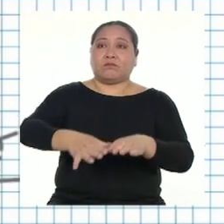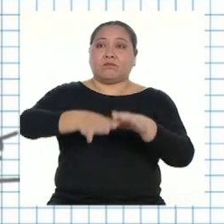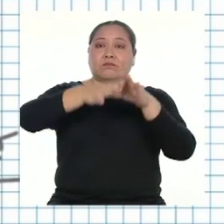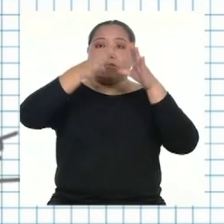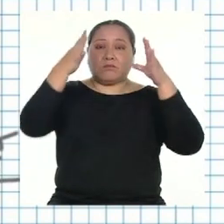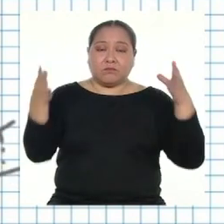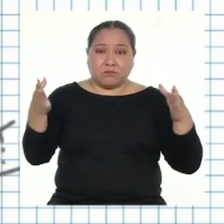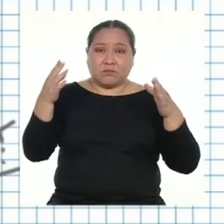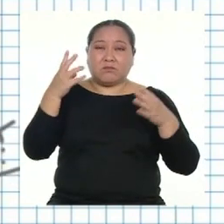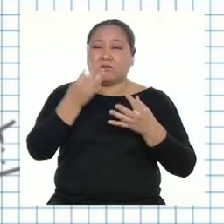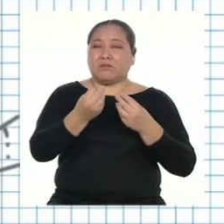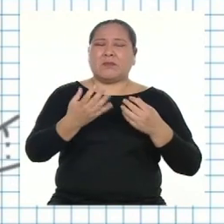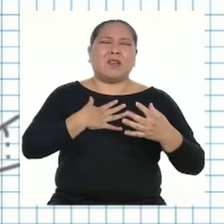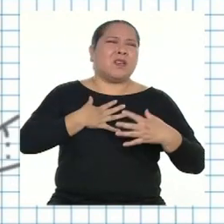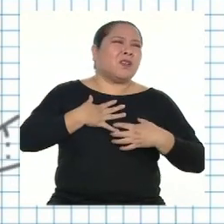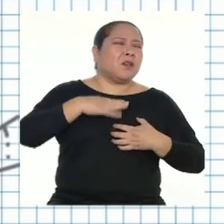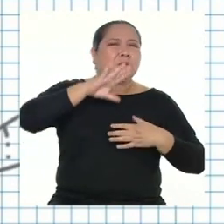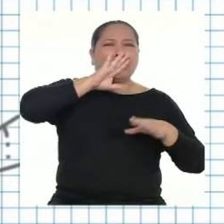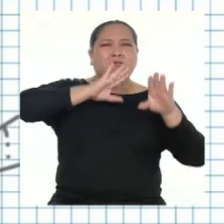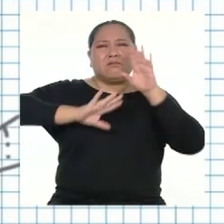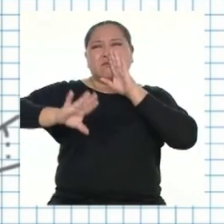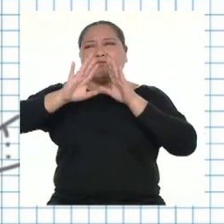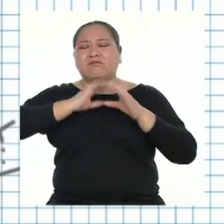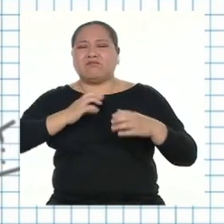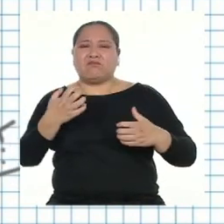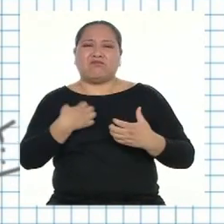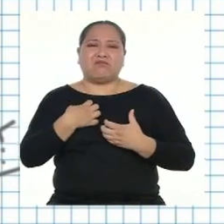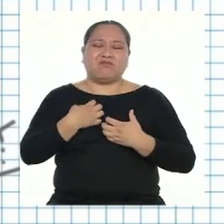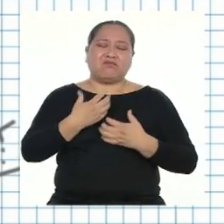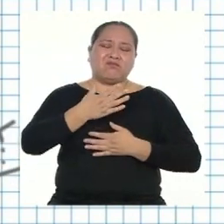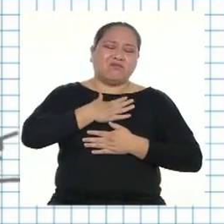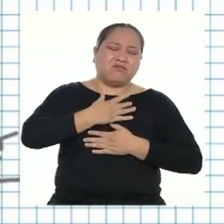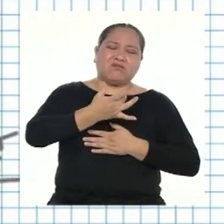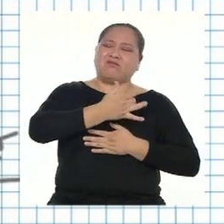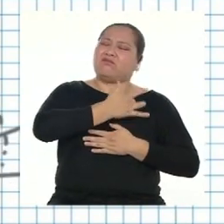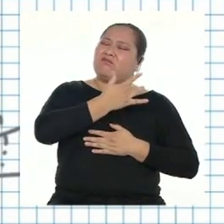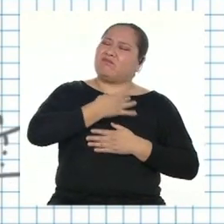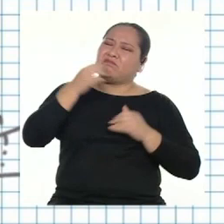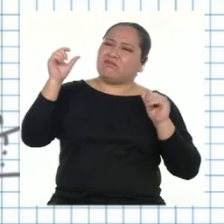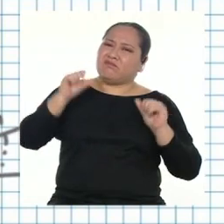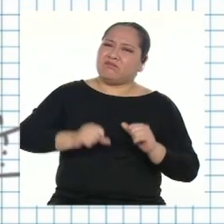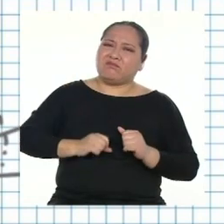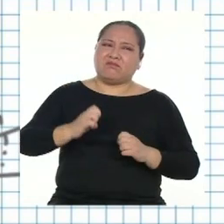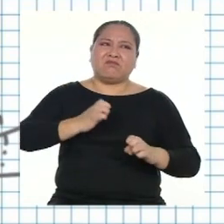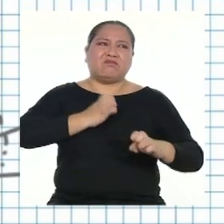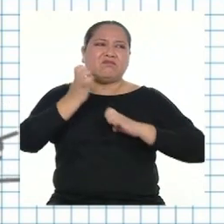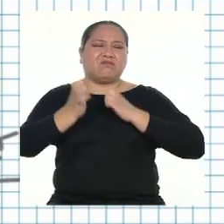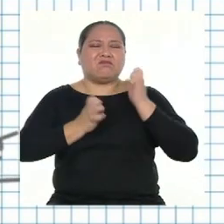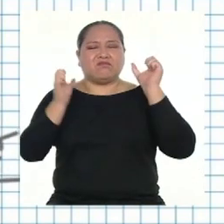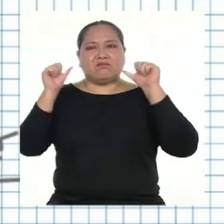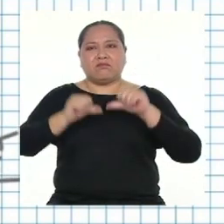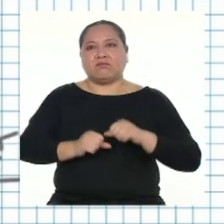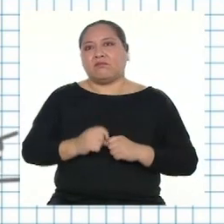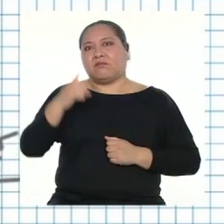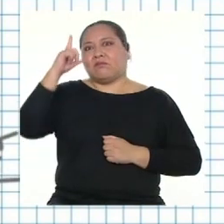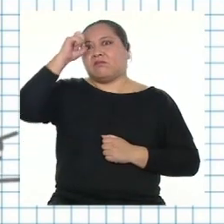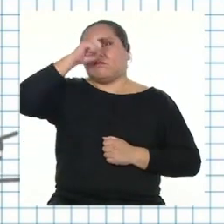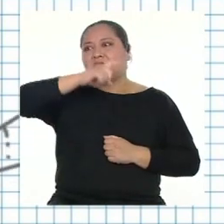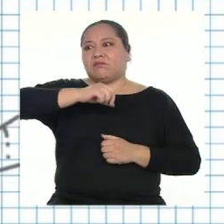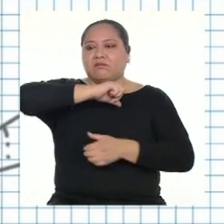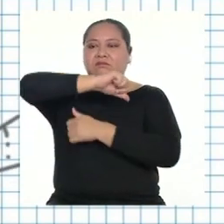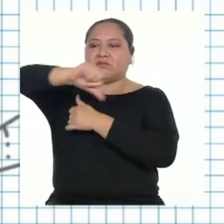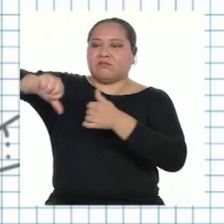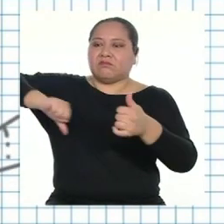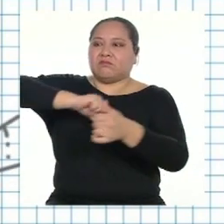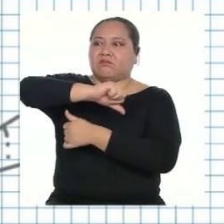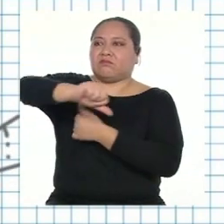los niveles de estrés, malestar físico y emocional, y que sea más complicado tener una convivencia sana